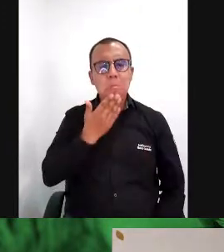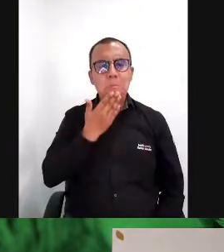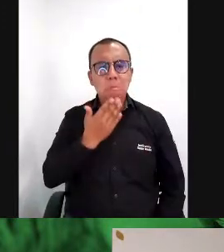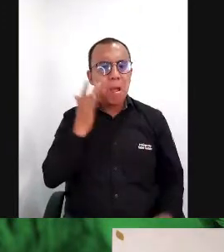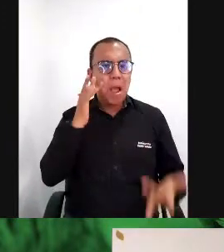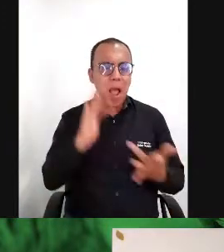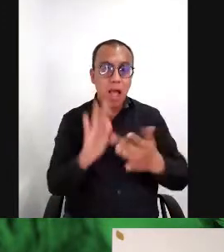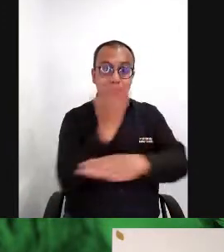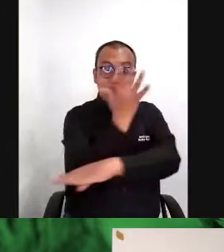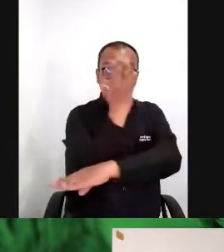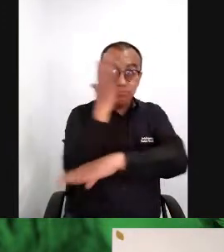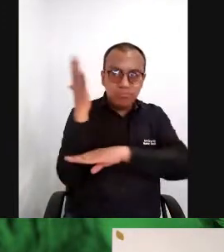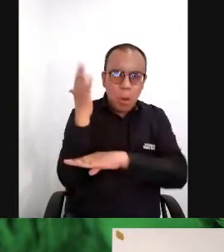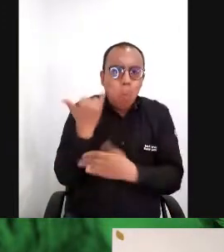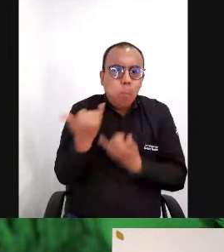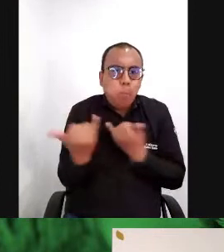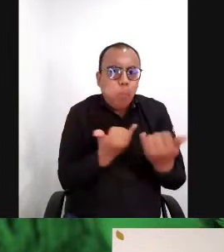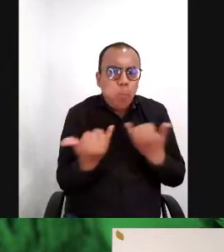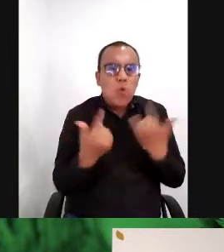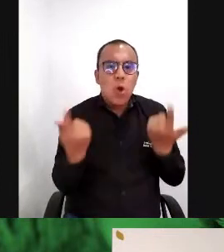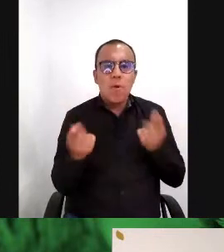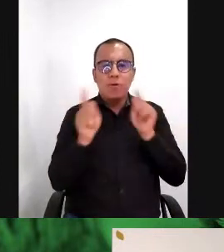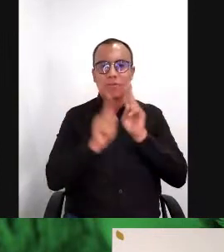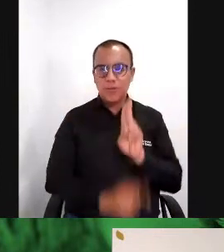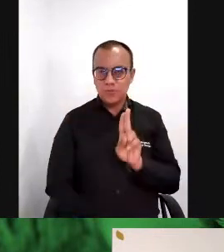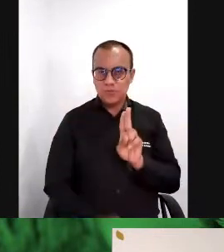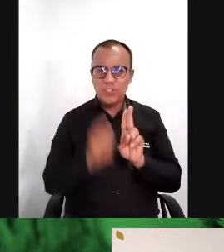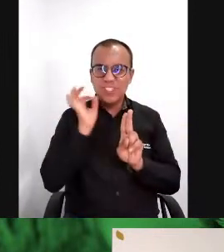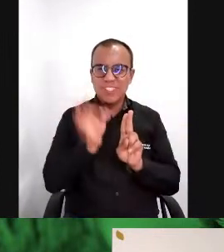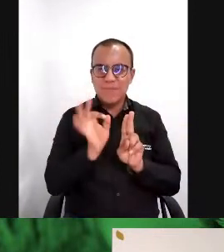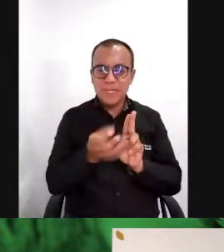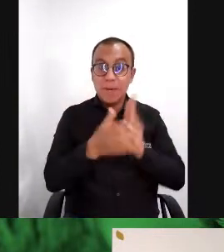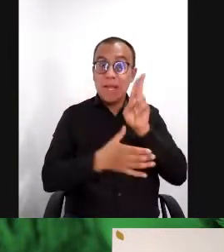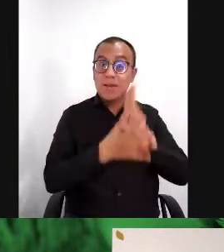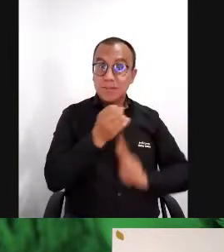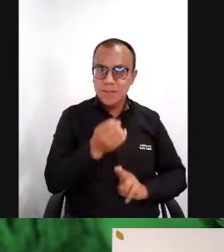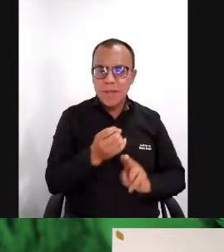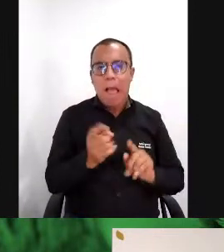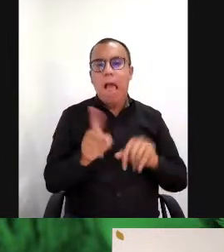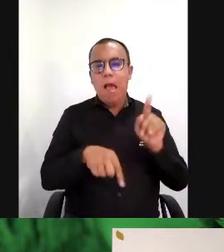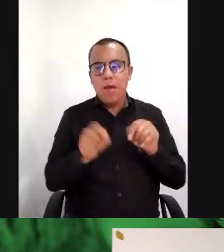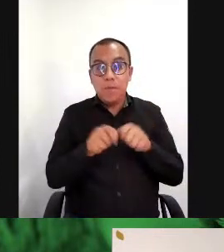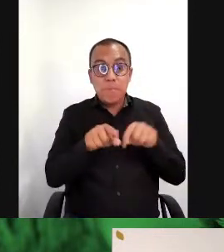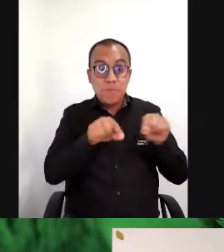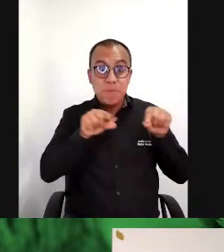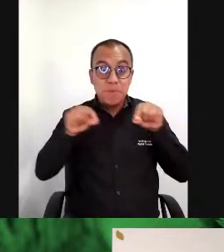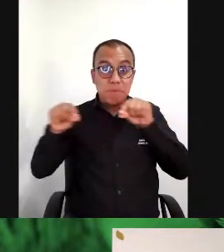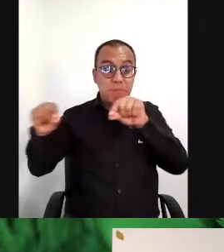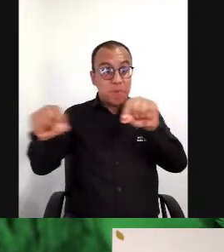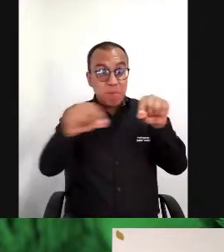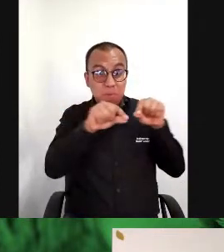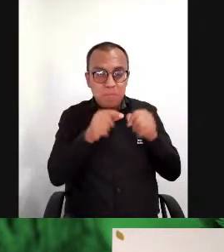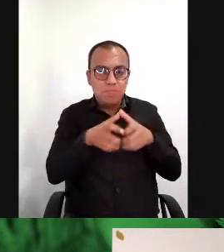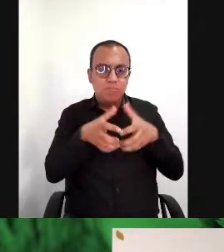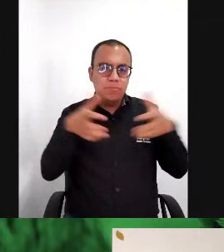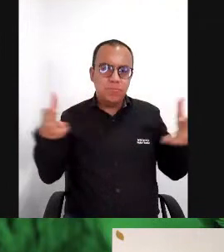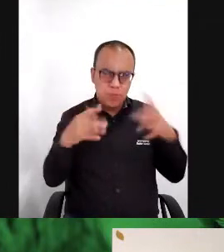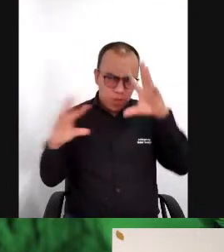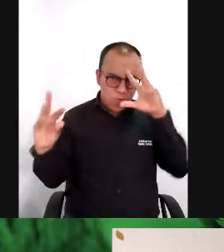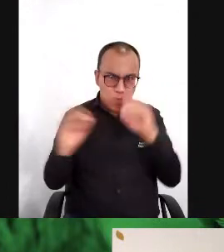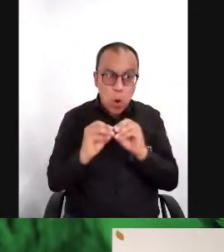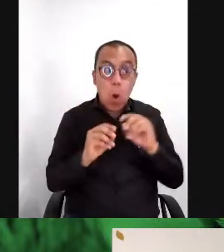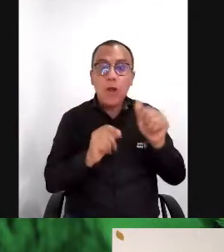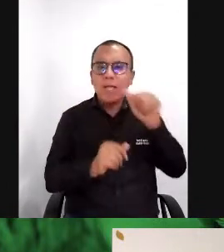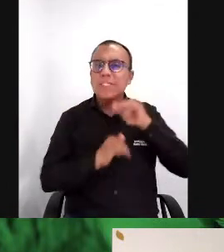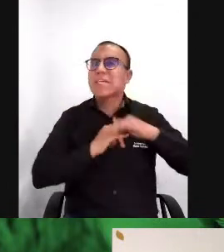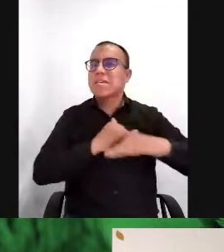árboles cerca. Vive en parejas y en casos excepcionales conforma bandadas con sus pares o con ejemplares